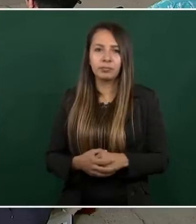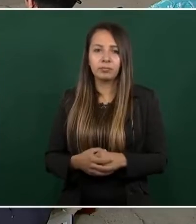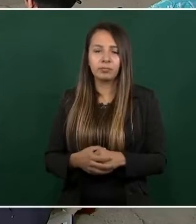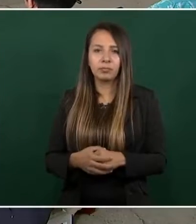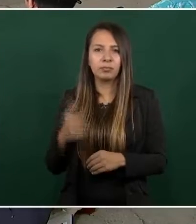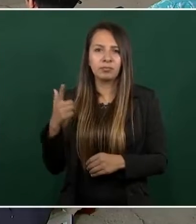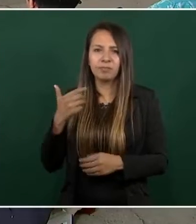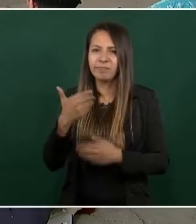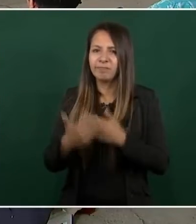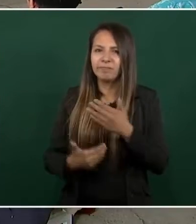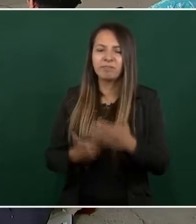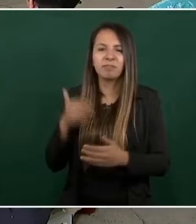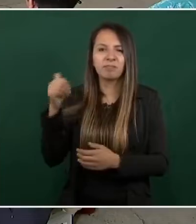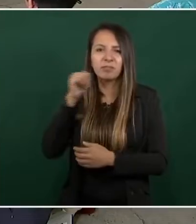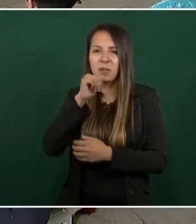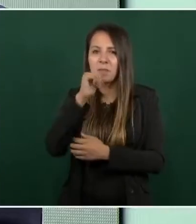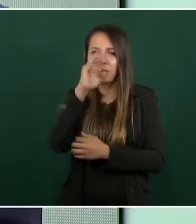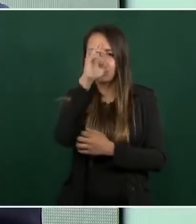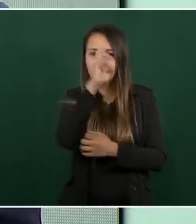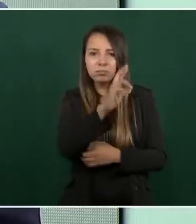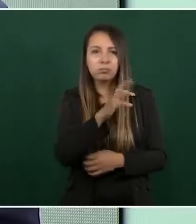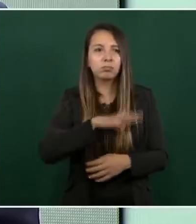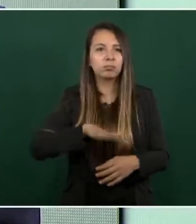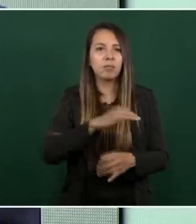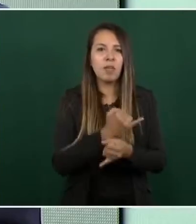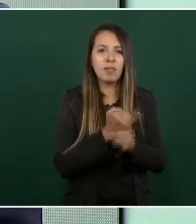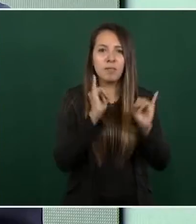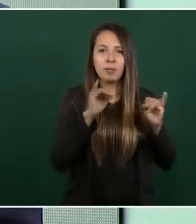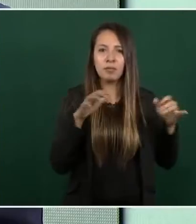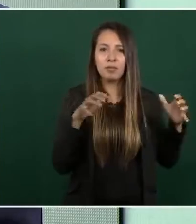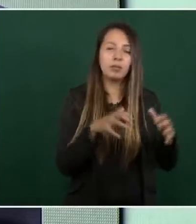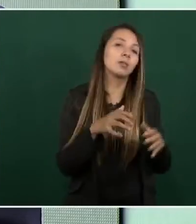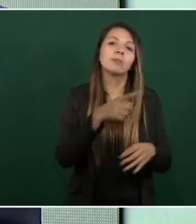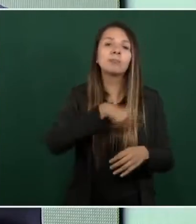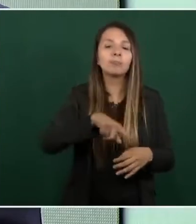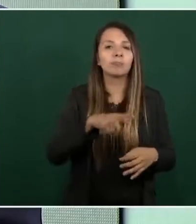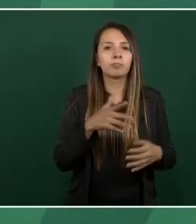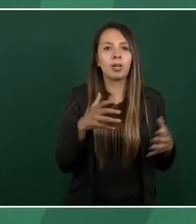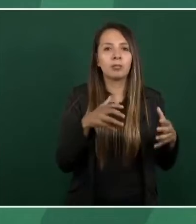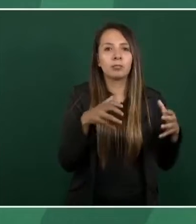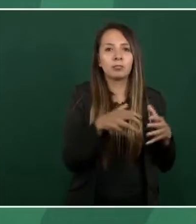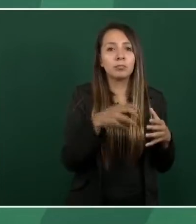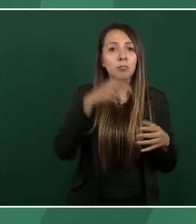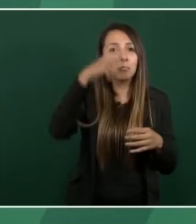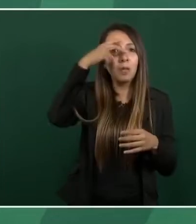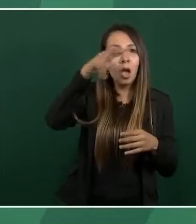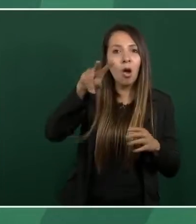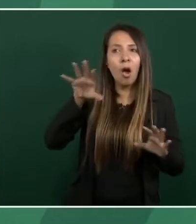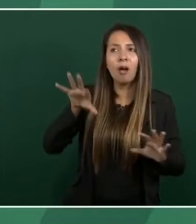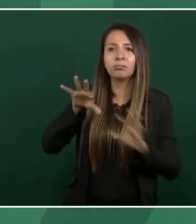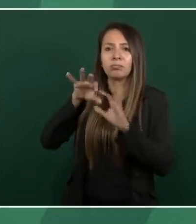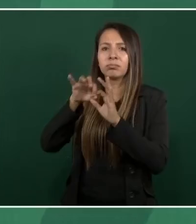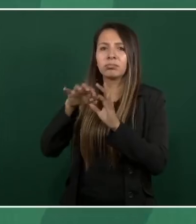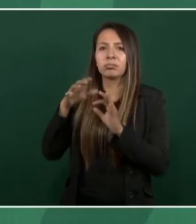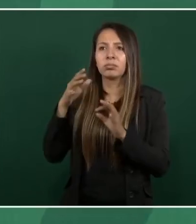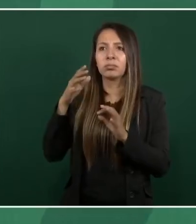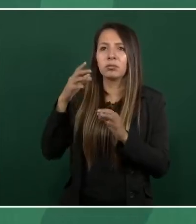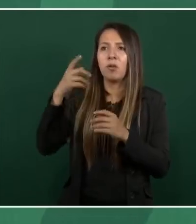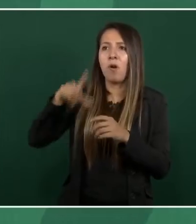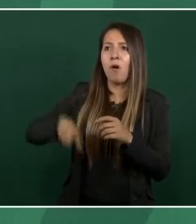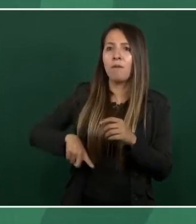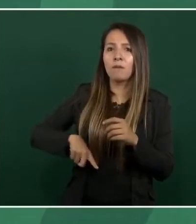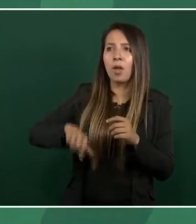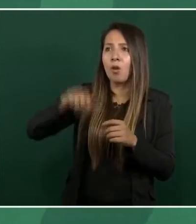de nuestra independencia, de nuestra soberanía, porque México no es colonia de ningún